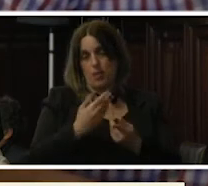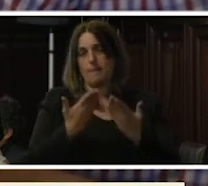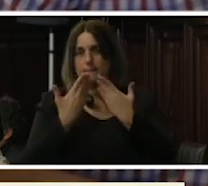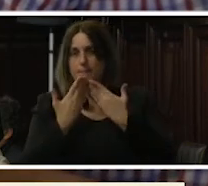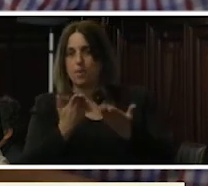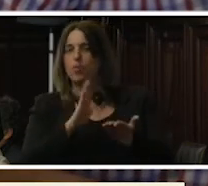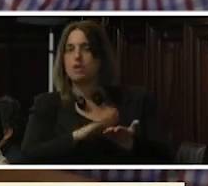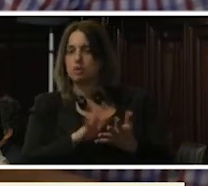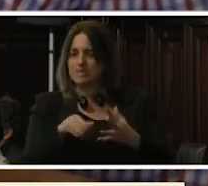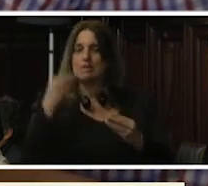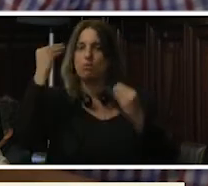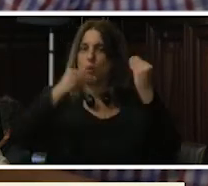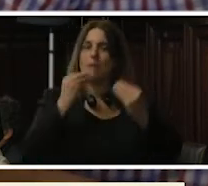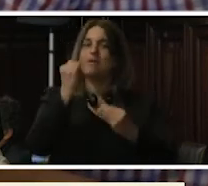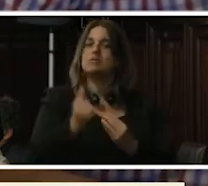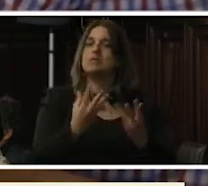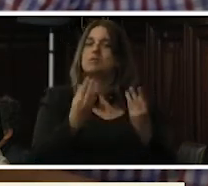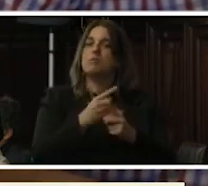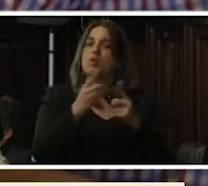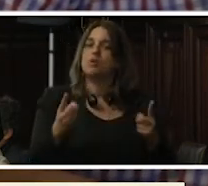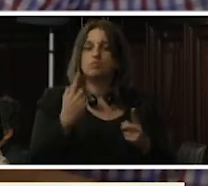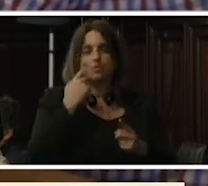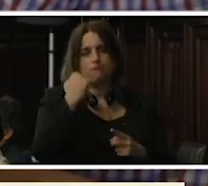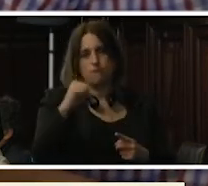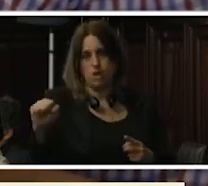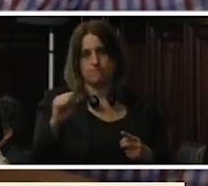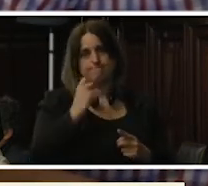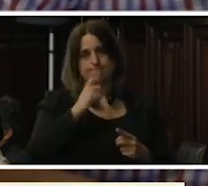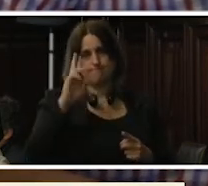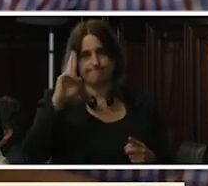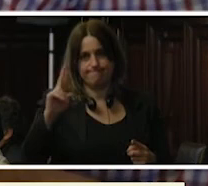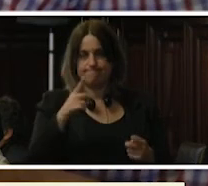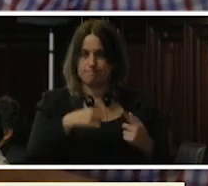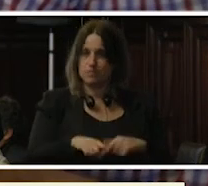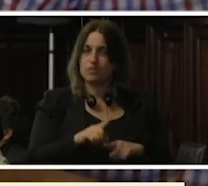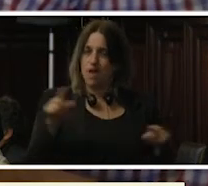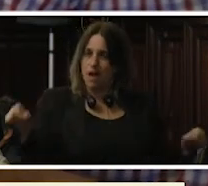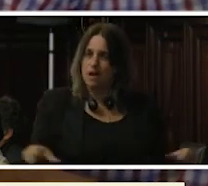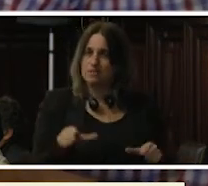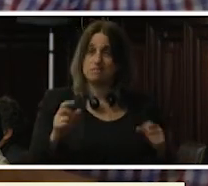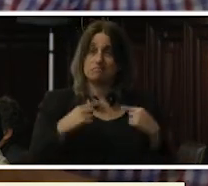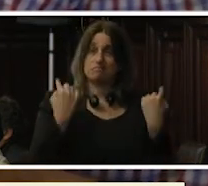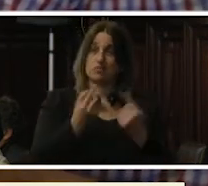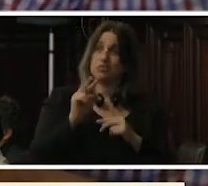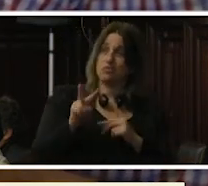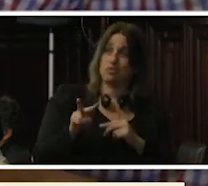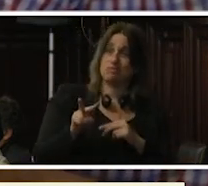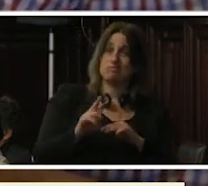pasivo preocupante porque muchos casos de violaciones de pronto están sucediendo sin que nosotros ni